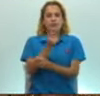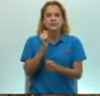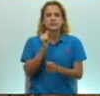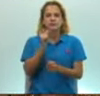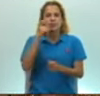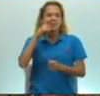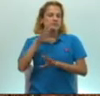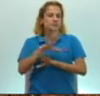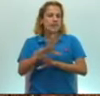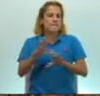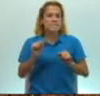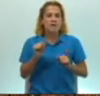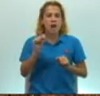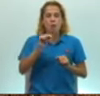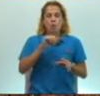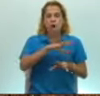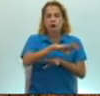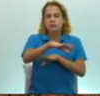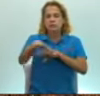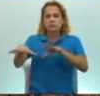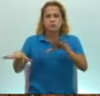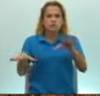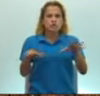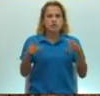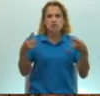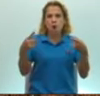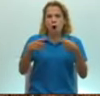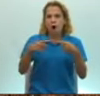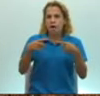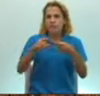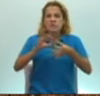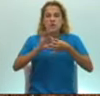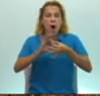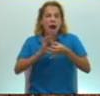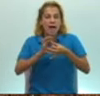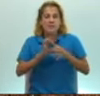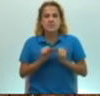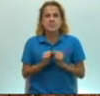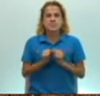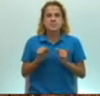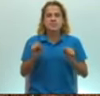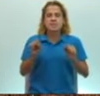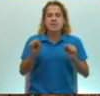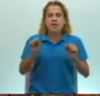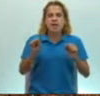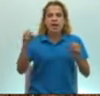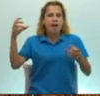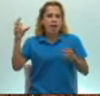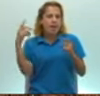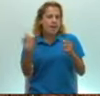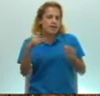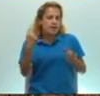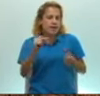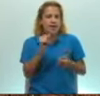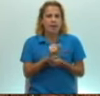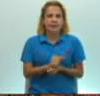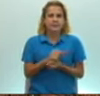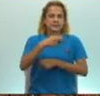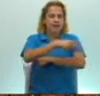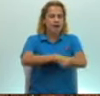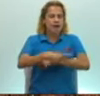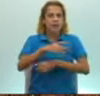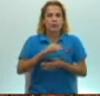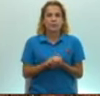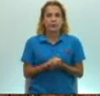En la clase anterior con tus profesores estuviste culminando este proceso que genera la contradicción y la crisis del sistema